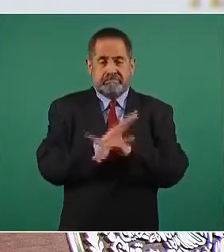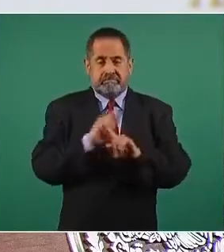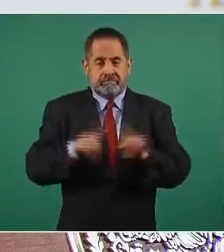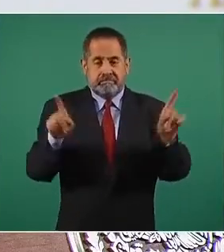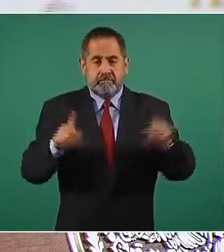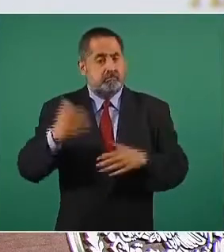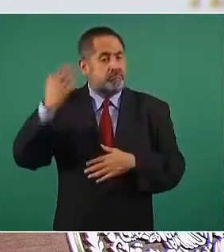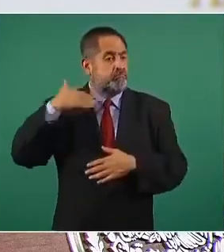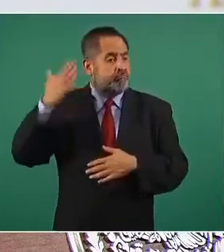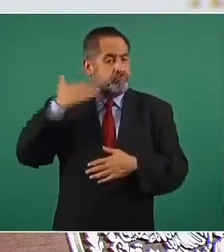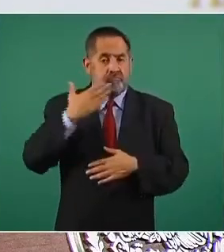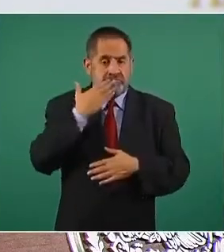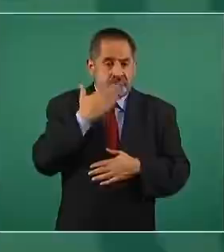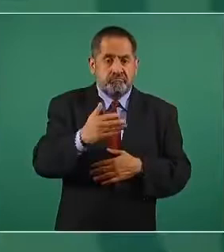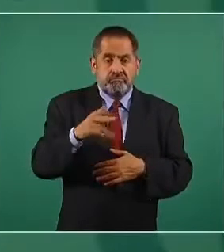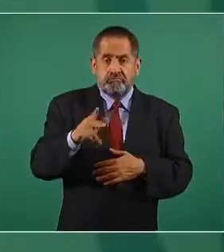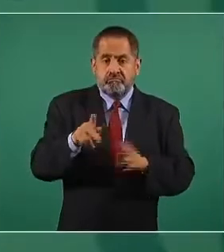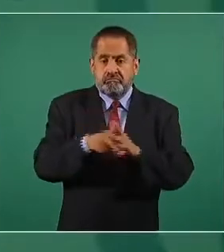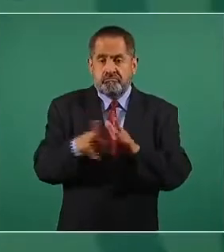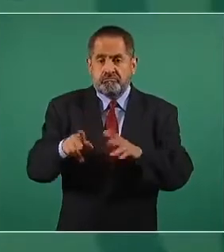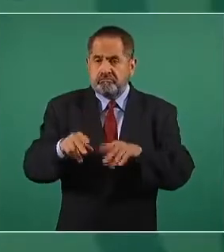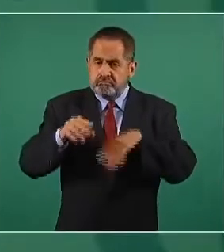de ser un medio